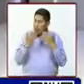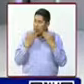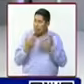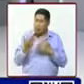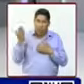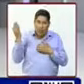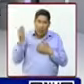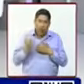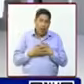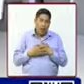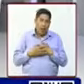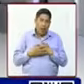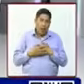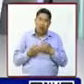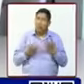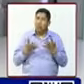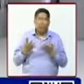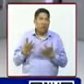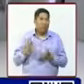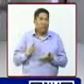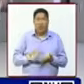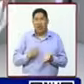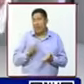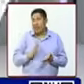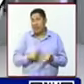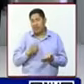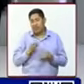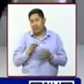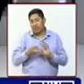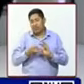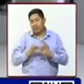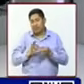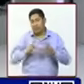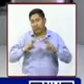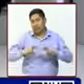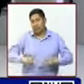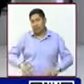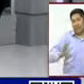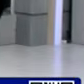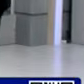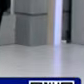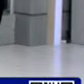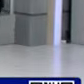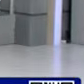ahí están. Quedan muchas horas todavía por delante para que termine este análisis.